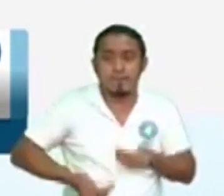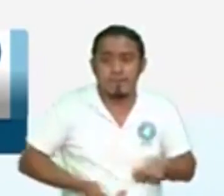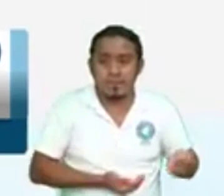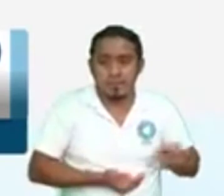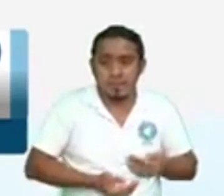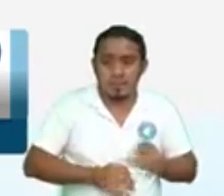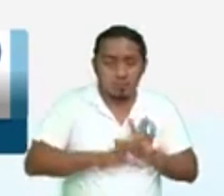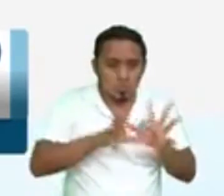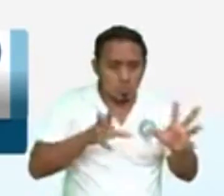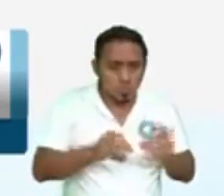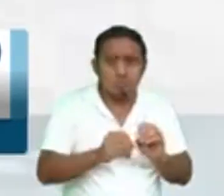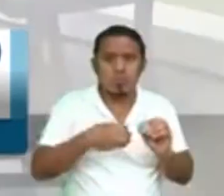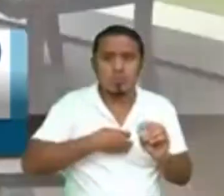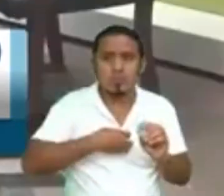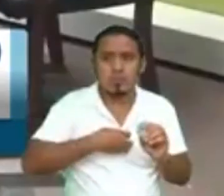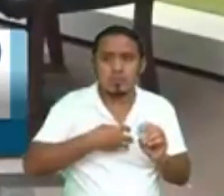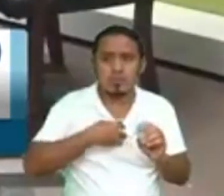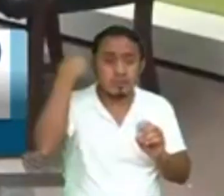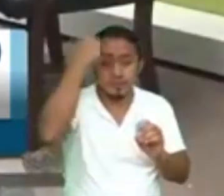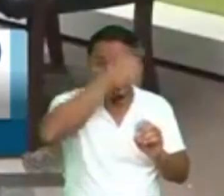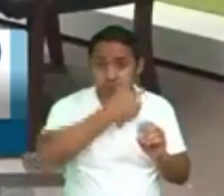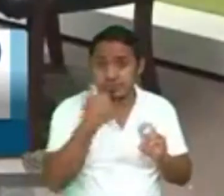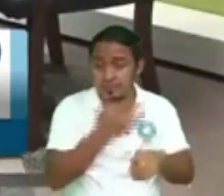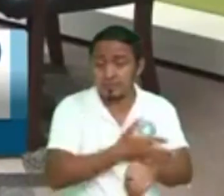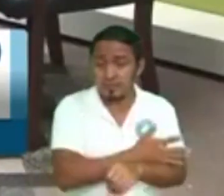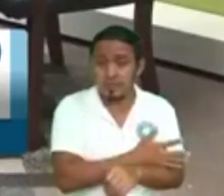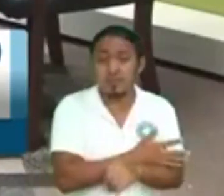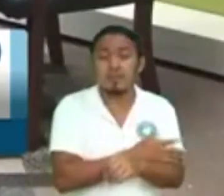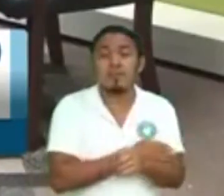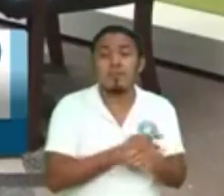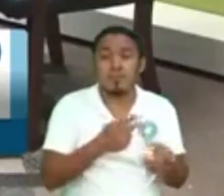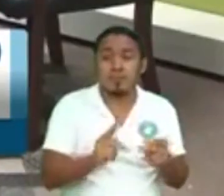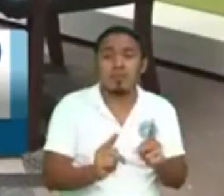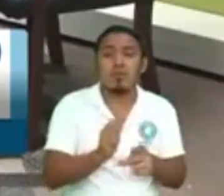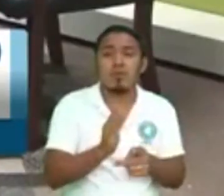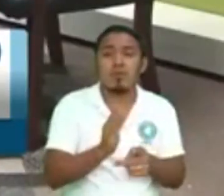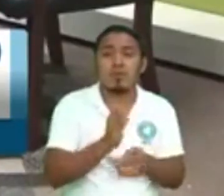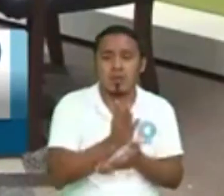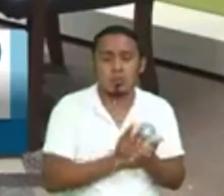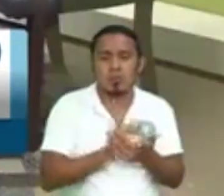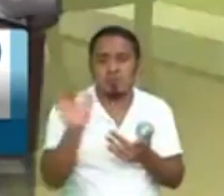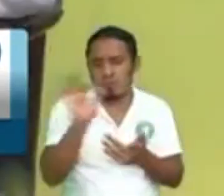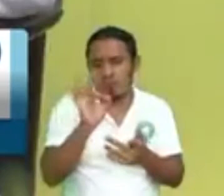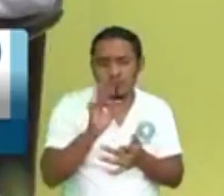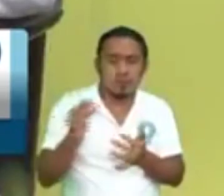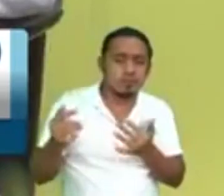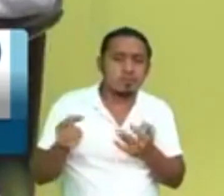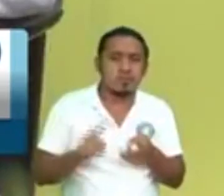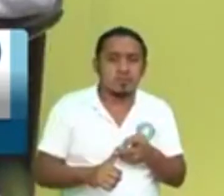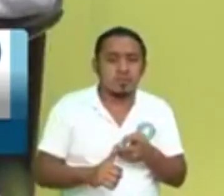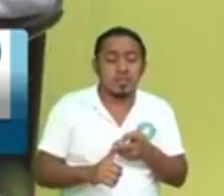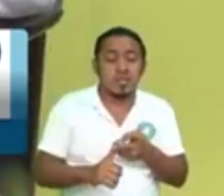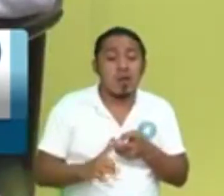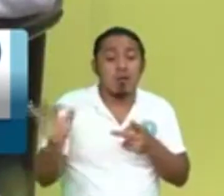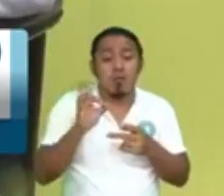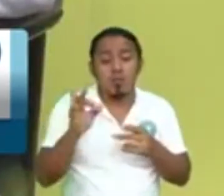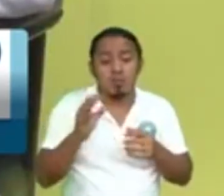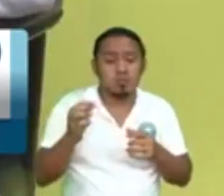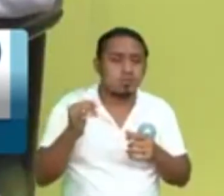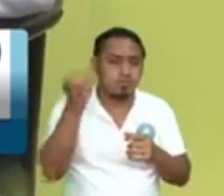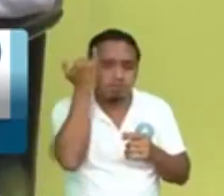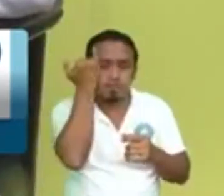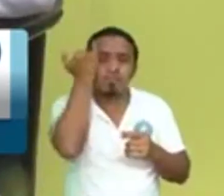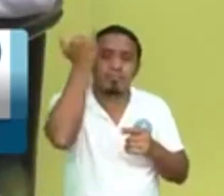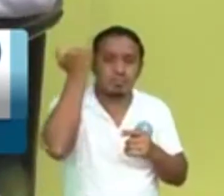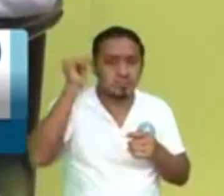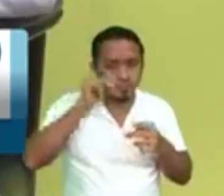las características faciales que habíamos mencionado anteriormente, pero sí tiene ciertos comportamientos, igual de conducta, más que todo, e intelectuales